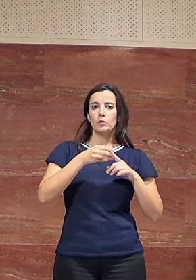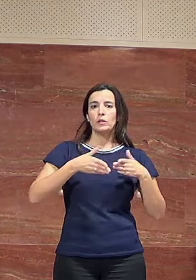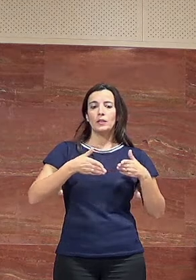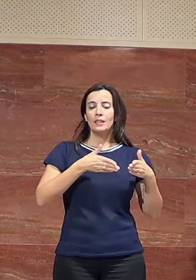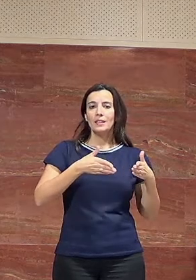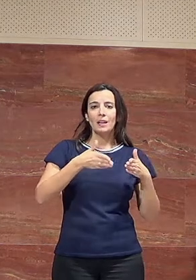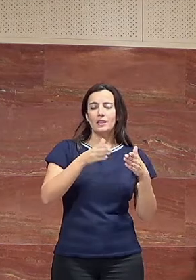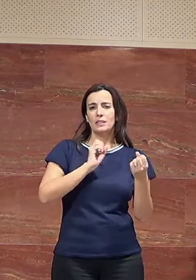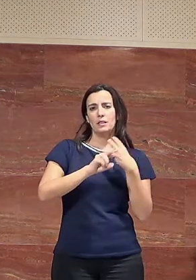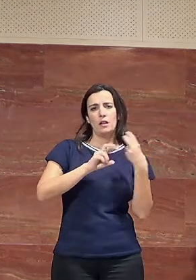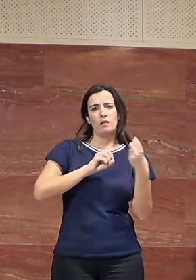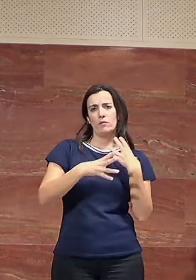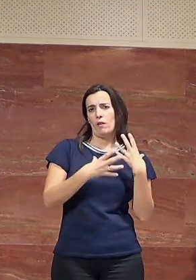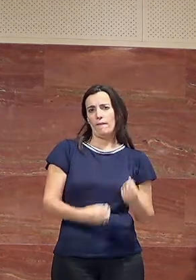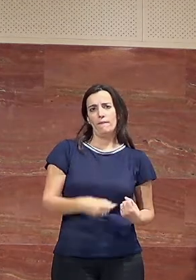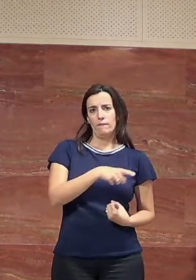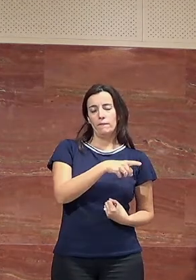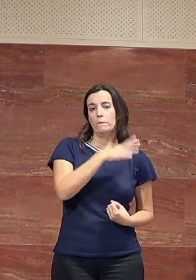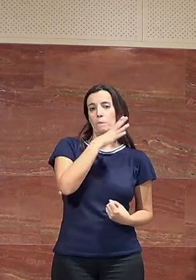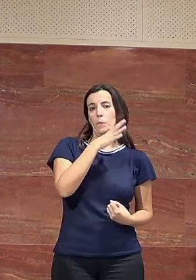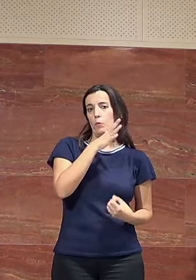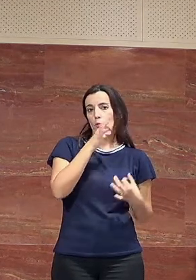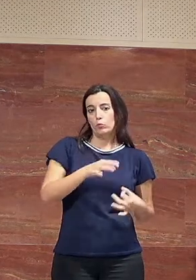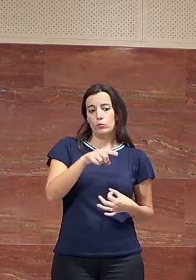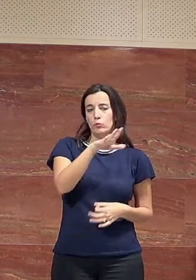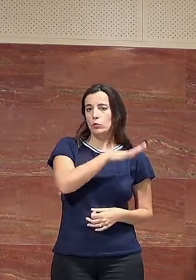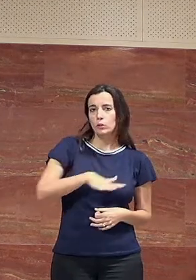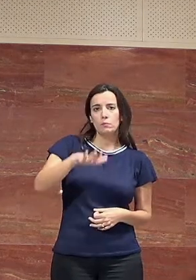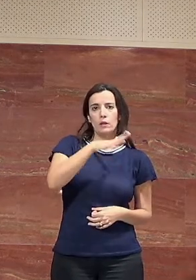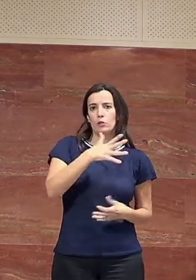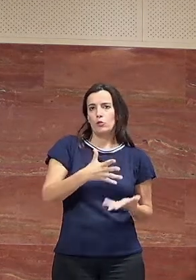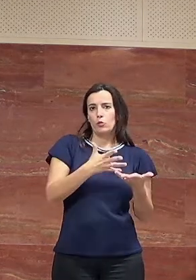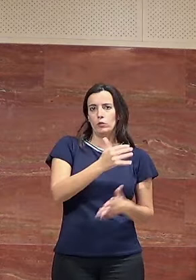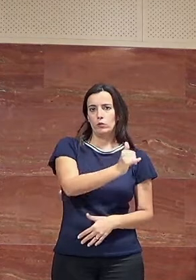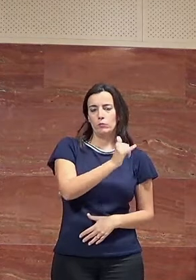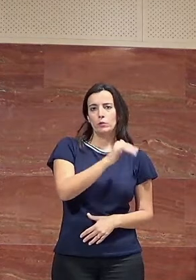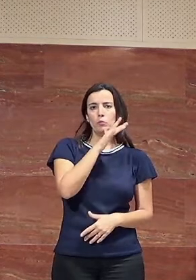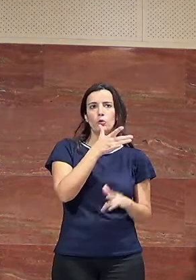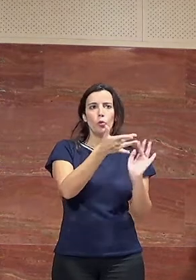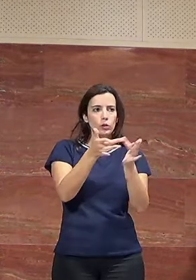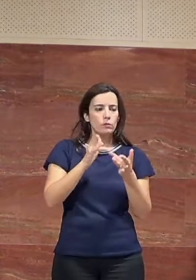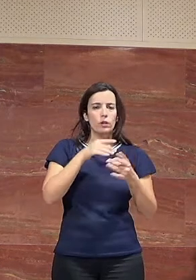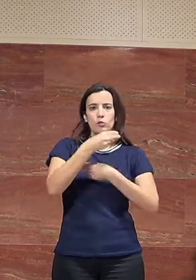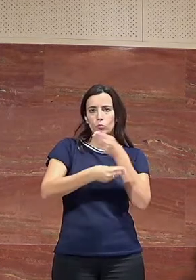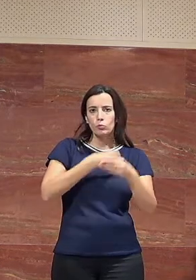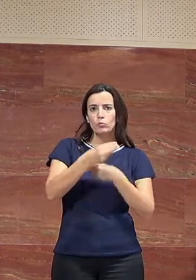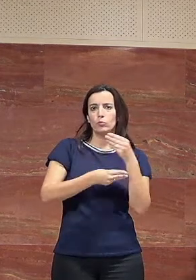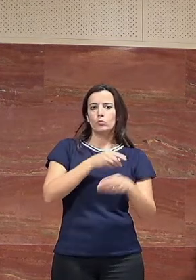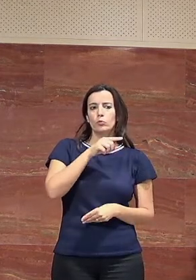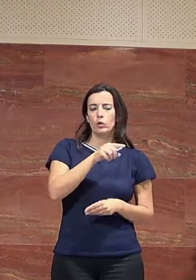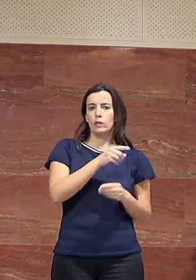densidad de tráfico, porque es donde ese espacio está disponible y porque donde la conectividad y donde los usos es donde están